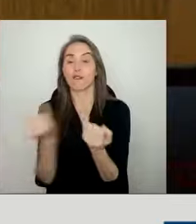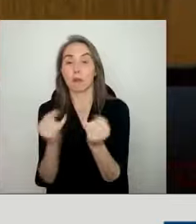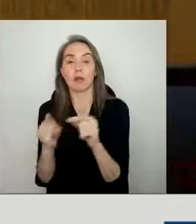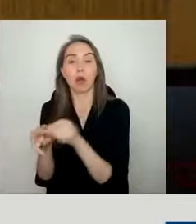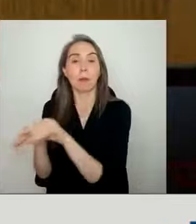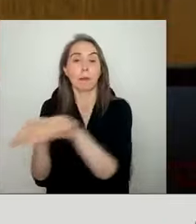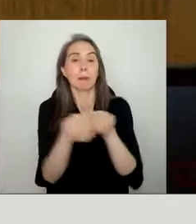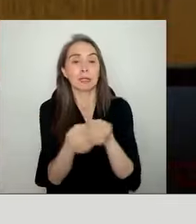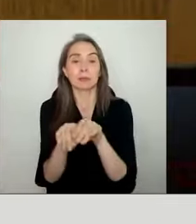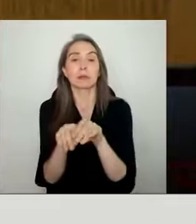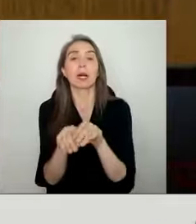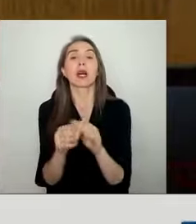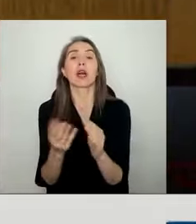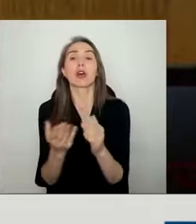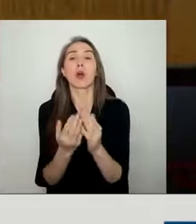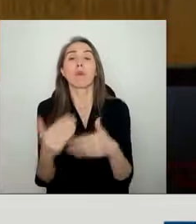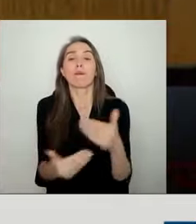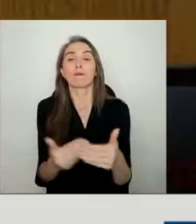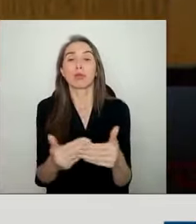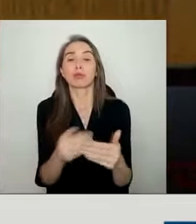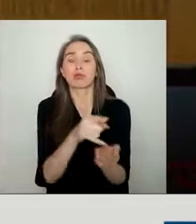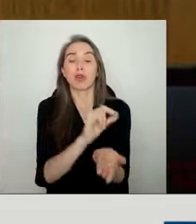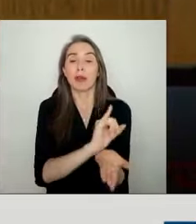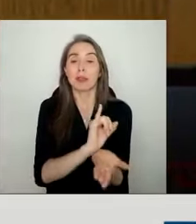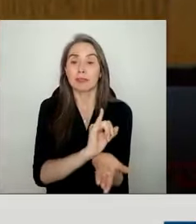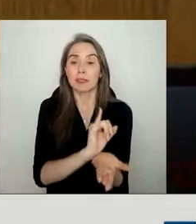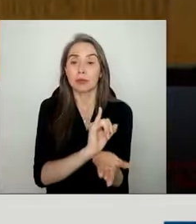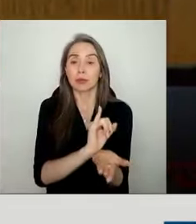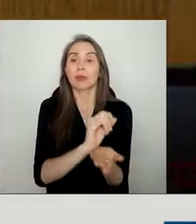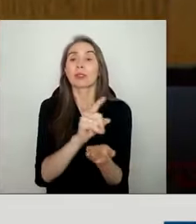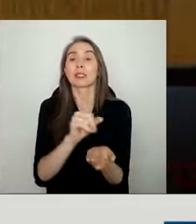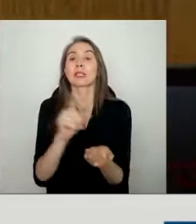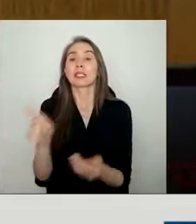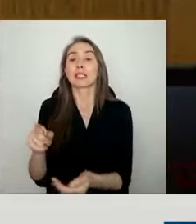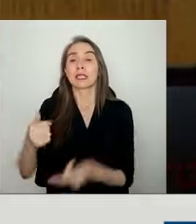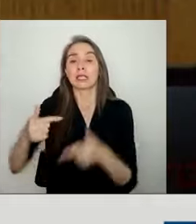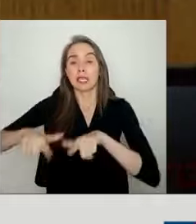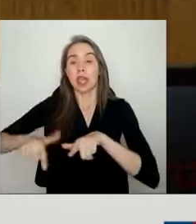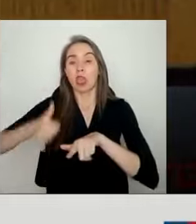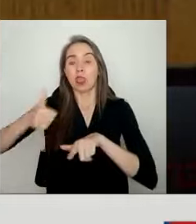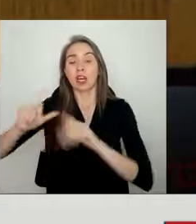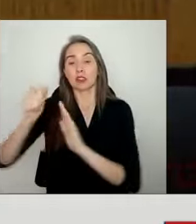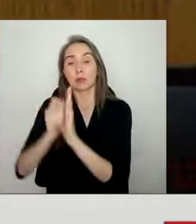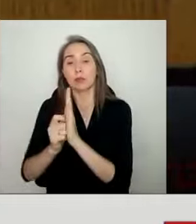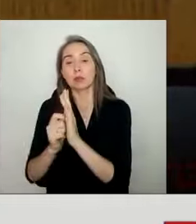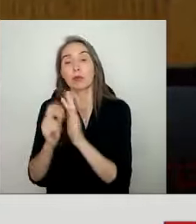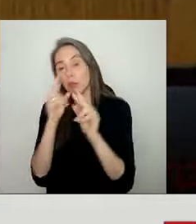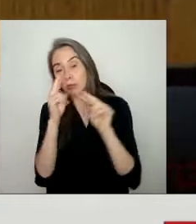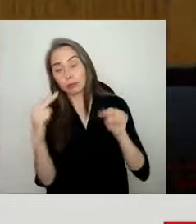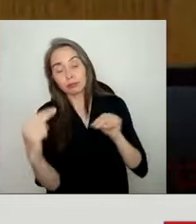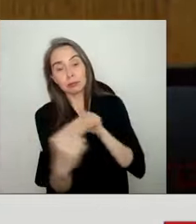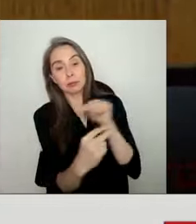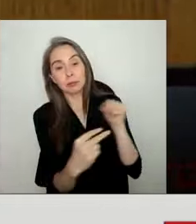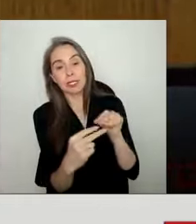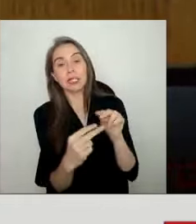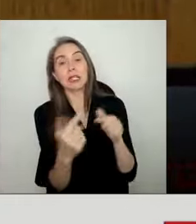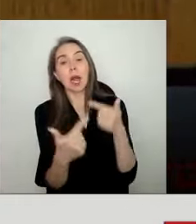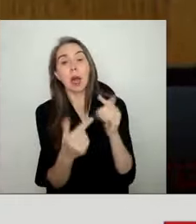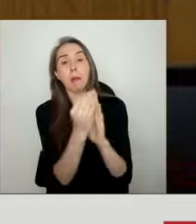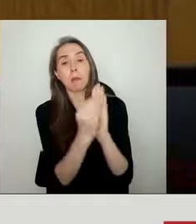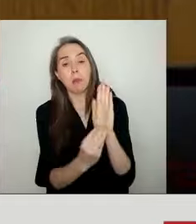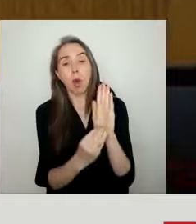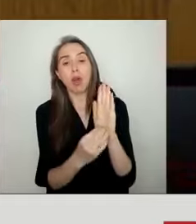eh y y y la mirada que instituciones como la dirección de presupuesto le dan eh en general a las políticas públicas mucho más